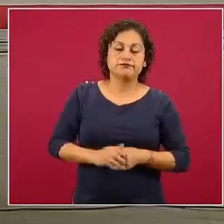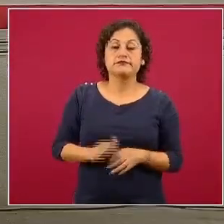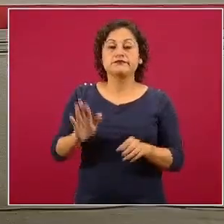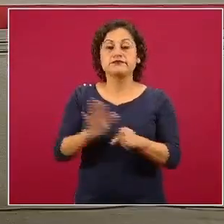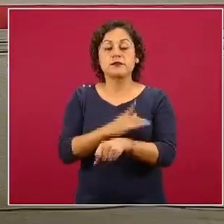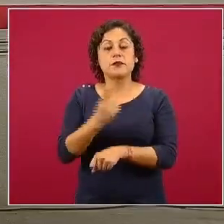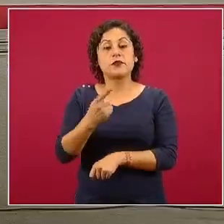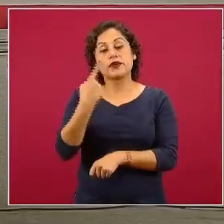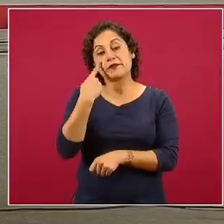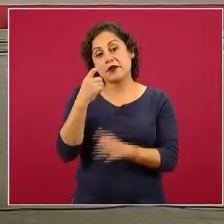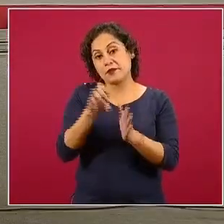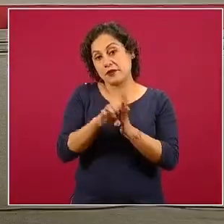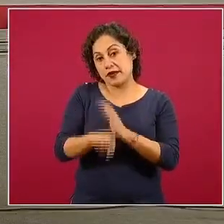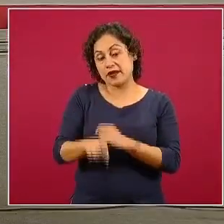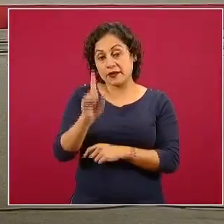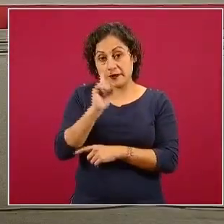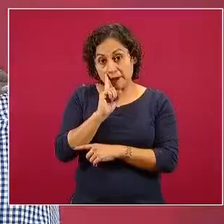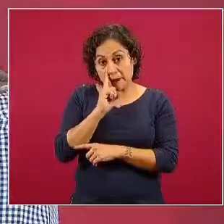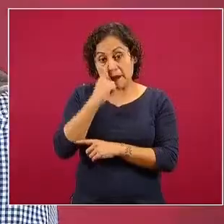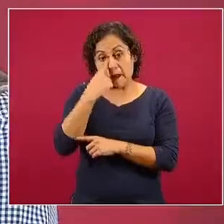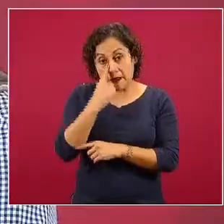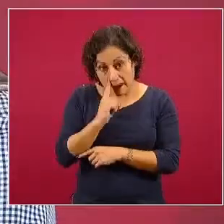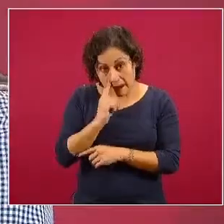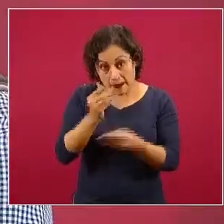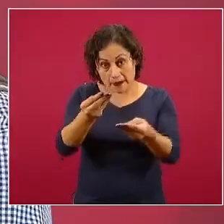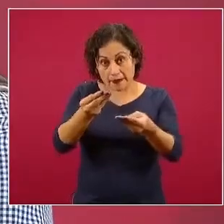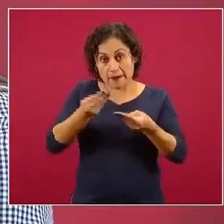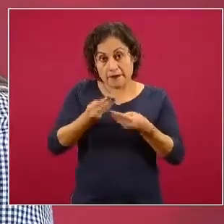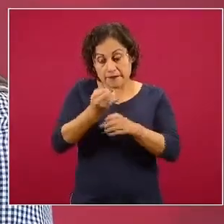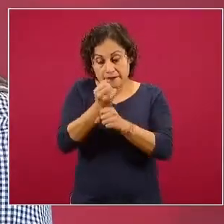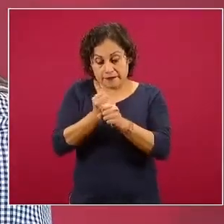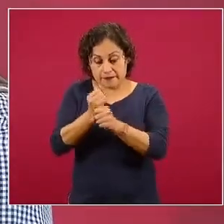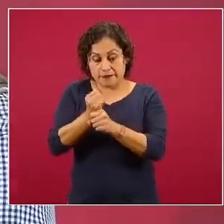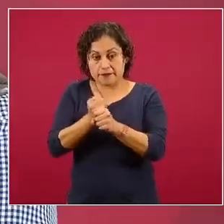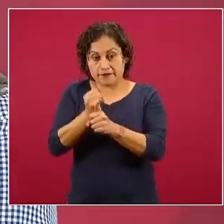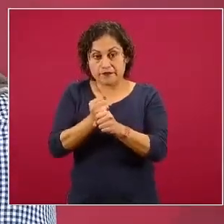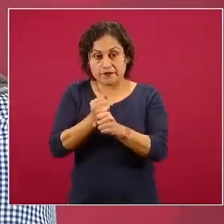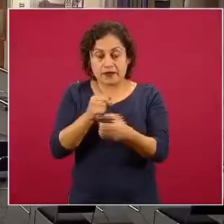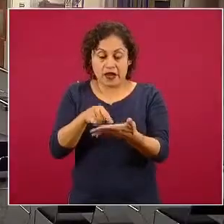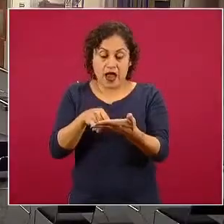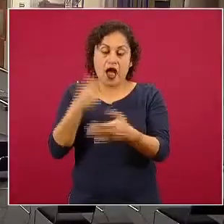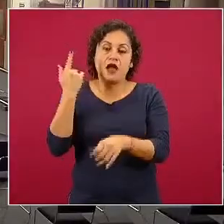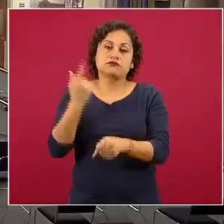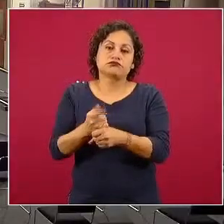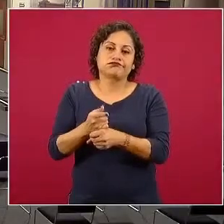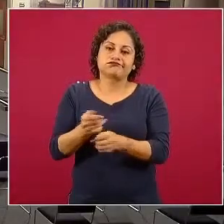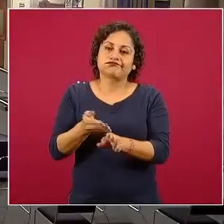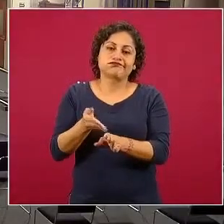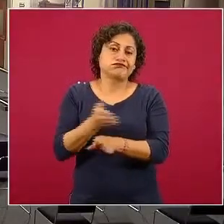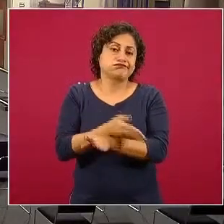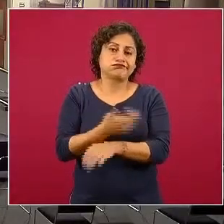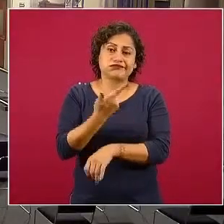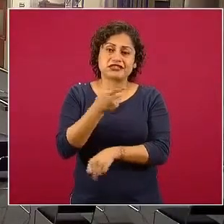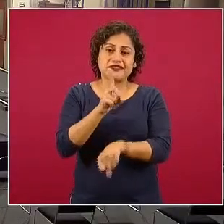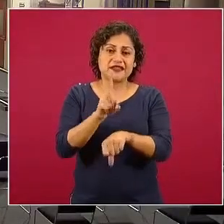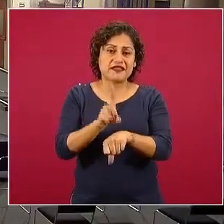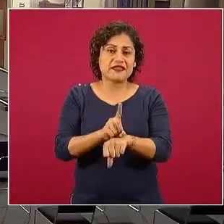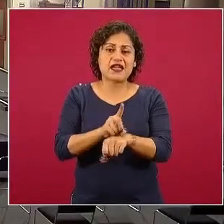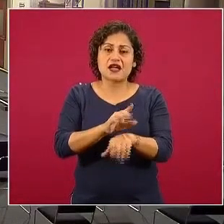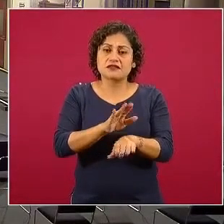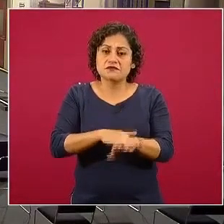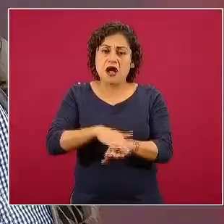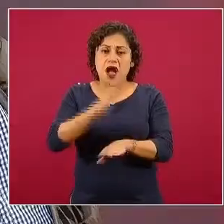una muestra es tomada, hay mediciones que tenemos en donde han pasado inclusive más de esos 7 días en los cuales la